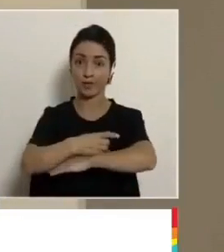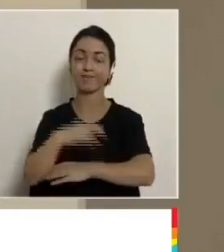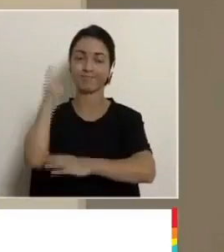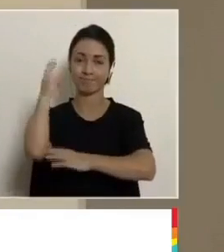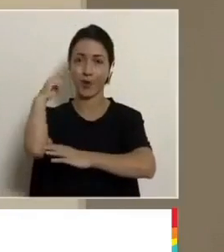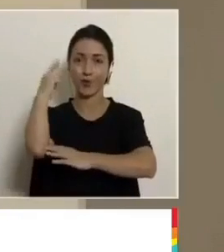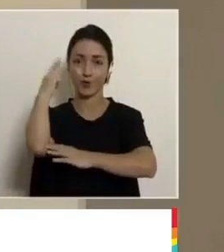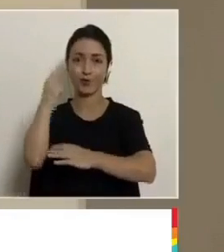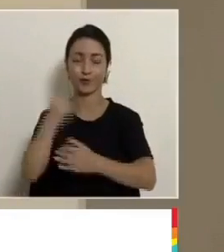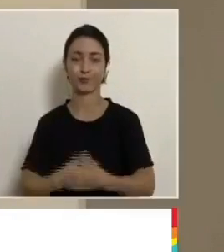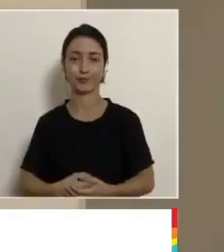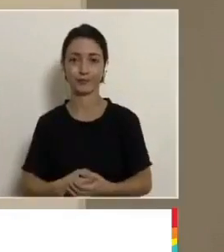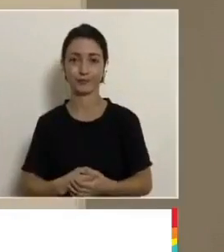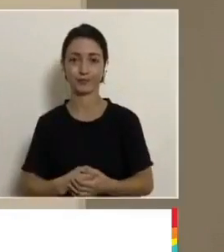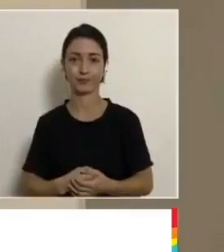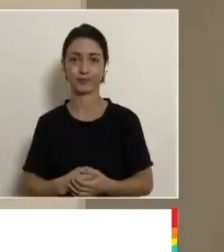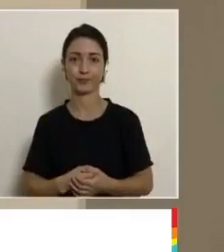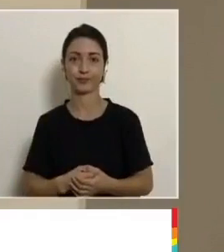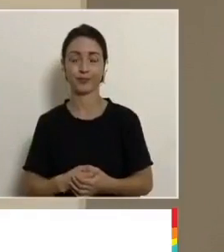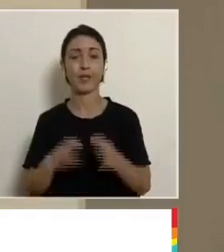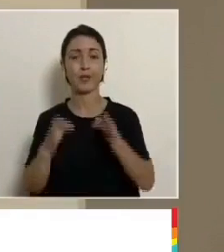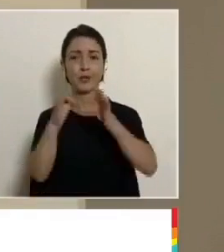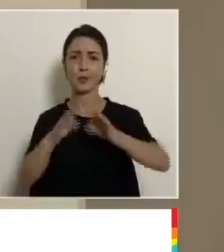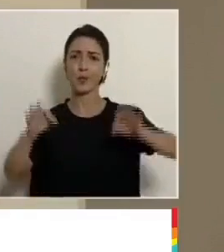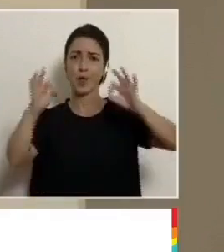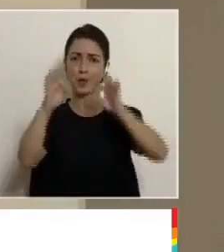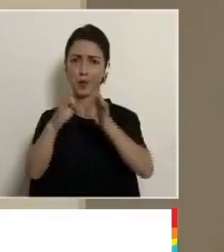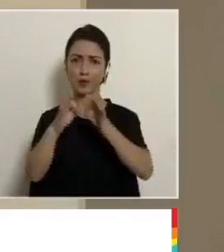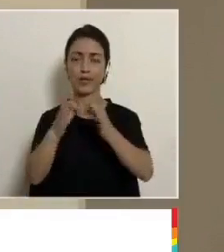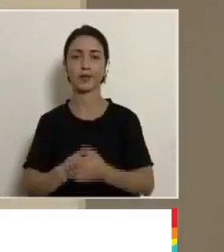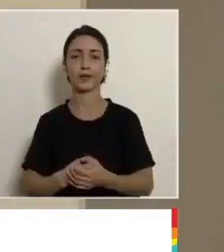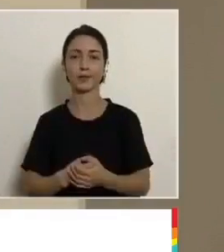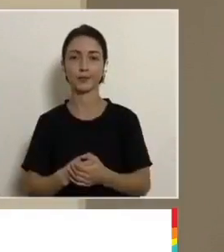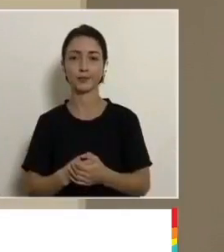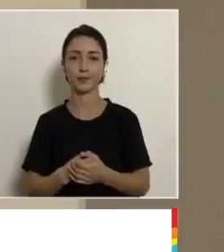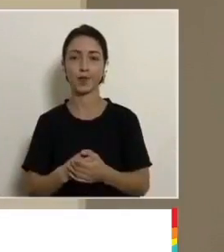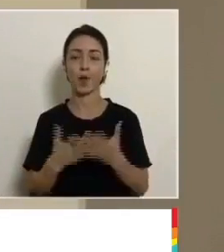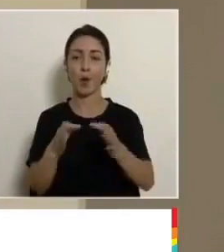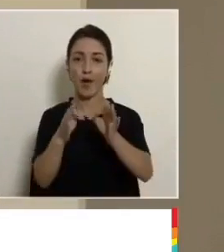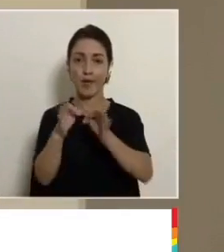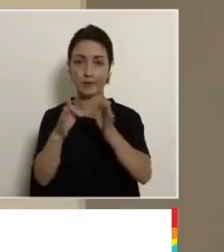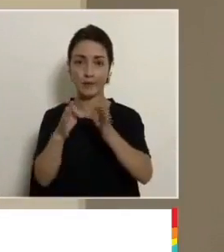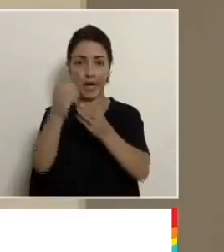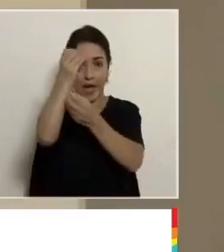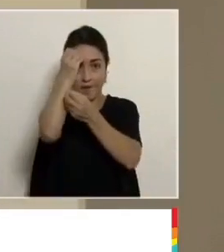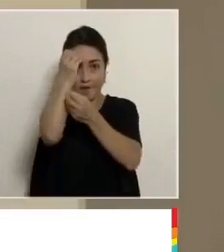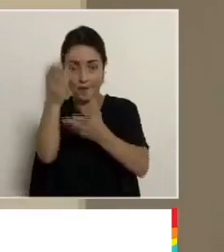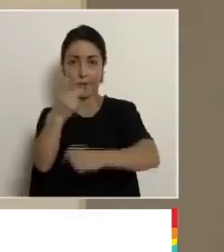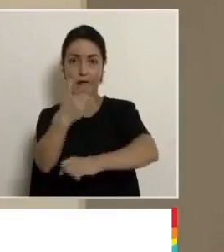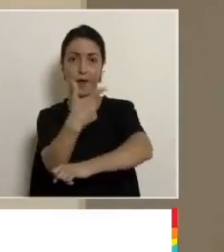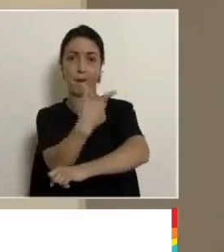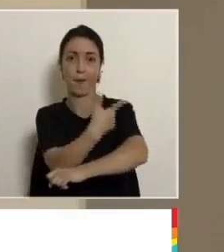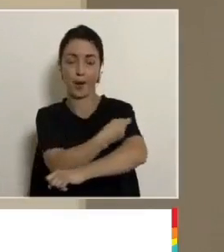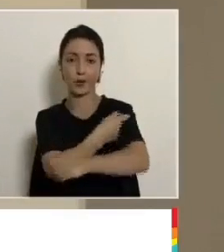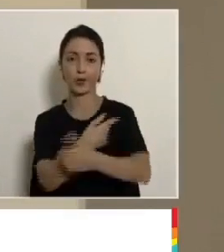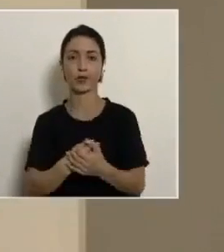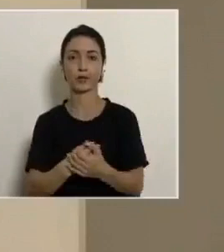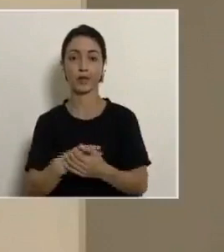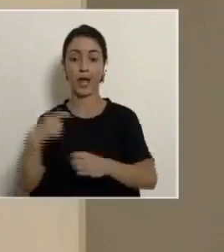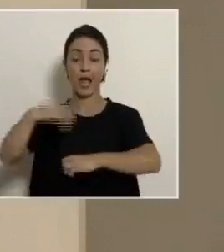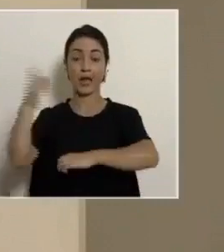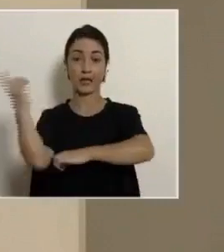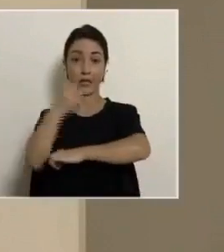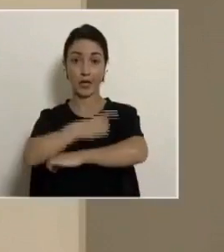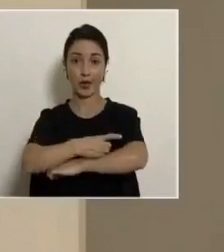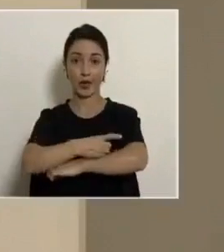razón. Entonces, nos parece muy importante dar un contexto sobre los datos de vacunación revelados al día de hoy